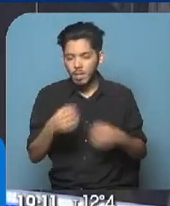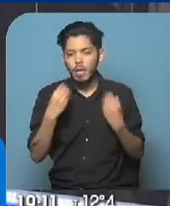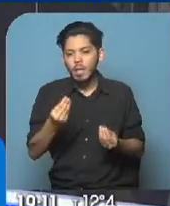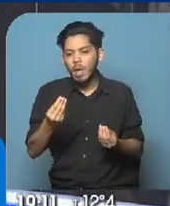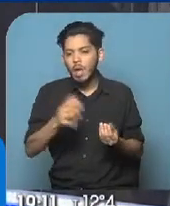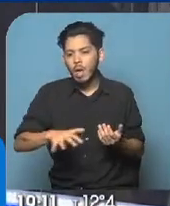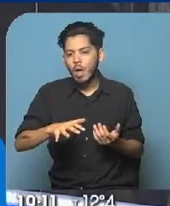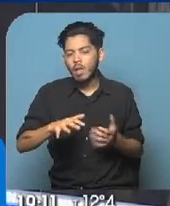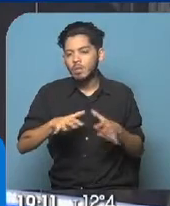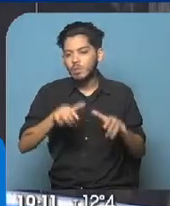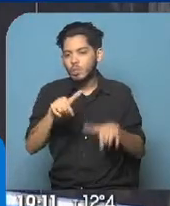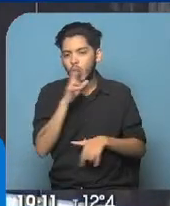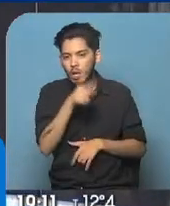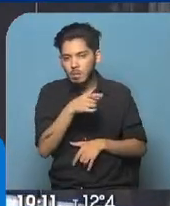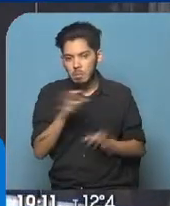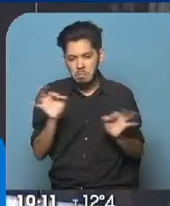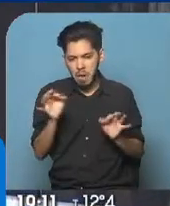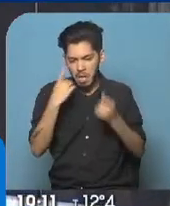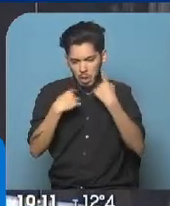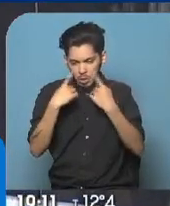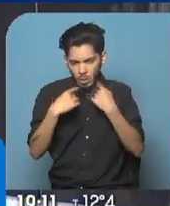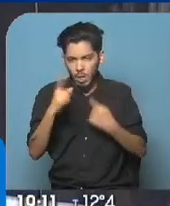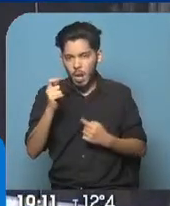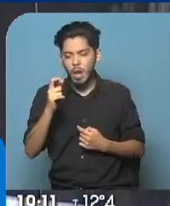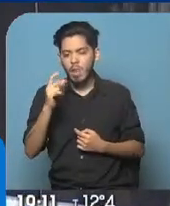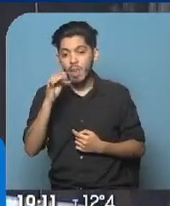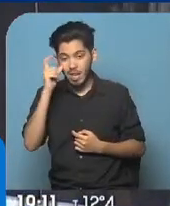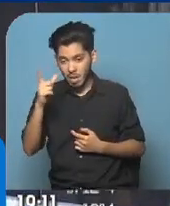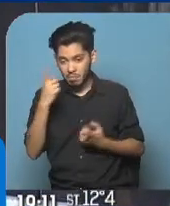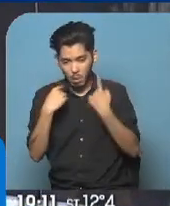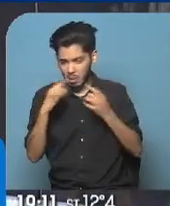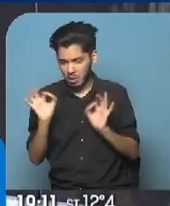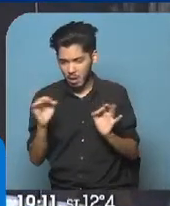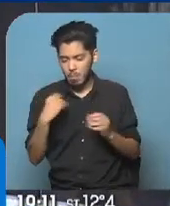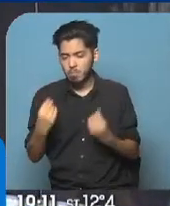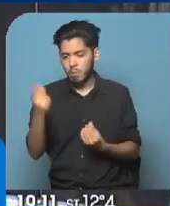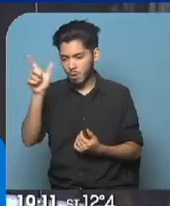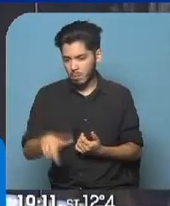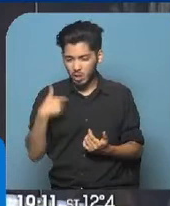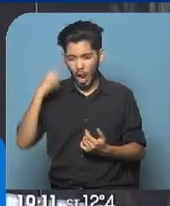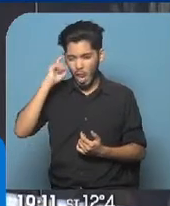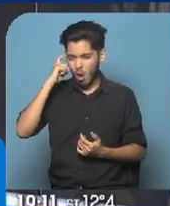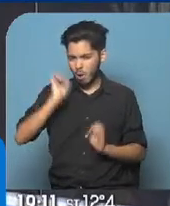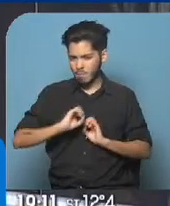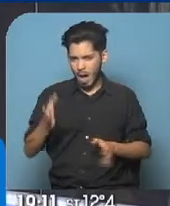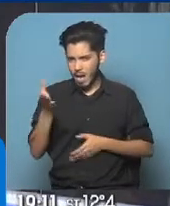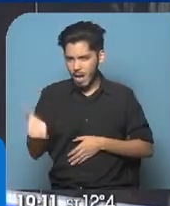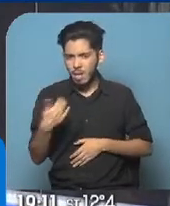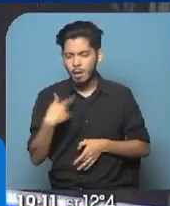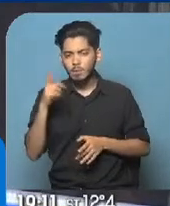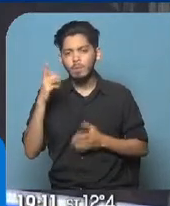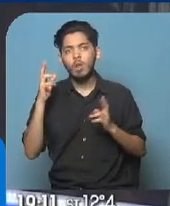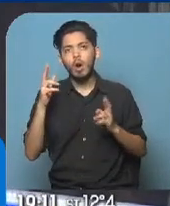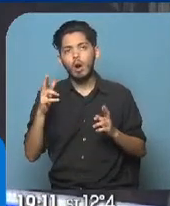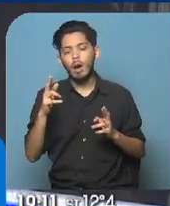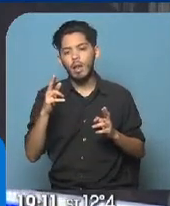nadie se quebró daniel no se va a cobrar porque es un psicópata claramente y este con respecto a lo que espero es que le den la pena